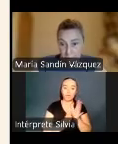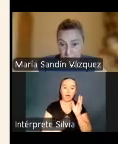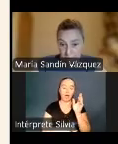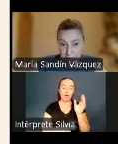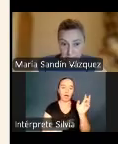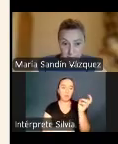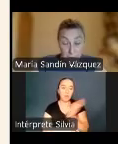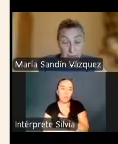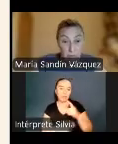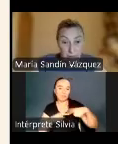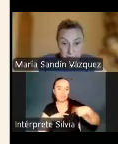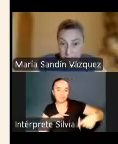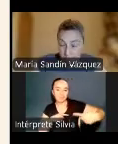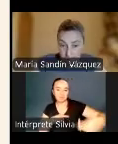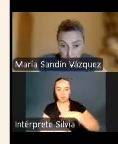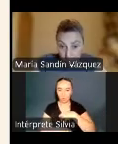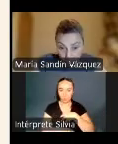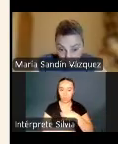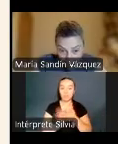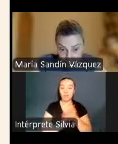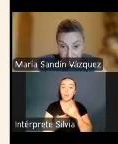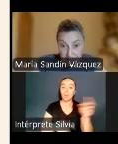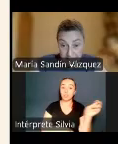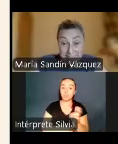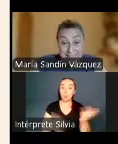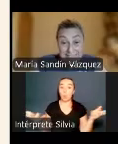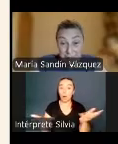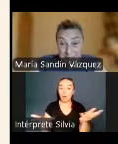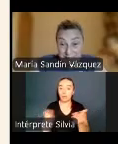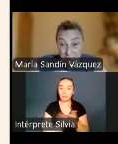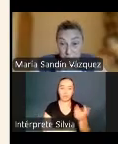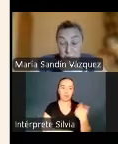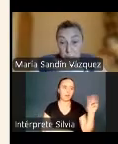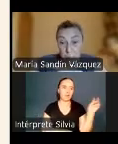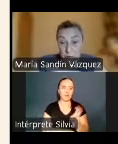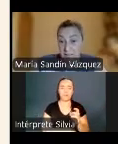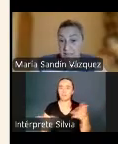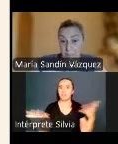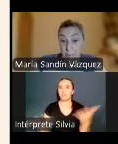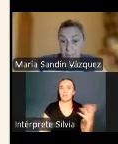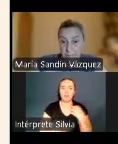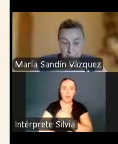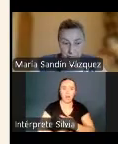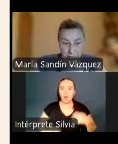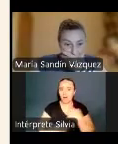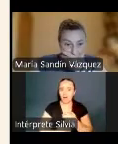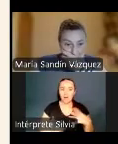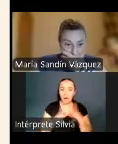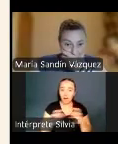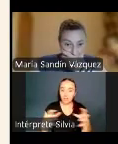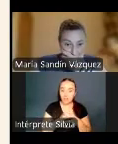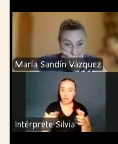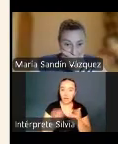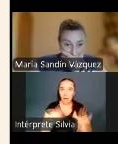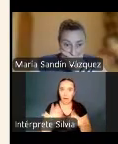entonces vienen en urgencias y a veces en urgencias vienen pues con crisis de ansiedad que a veces ellas no les pueden poner ni